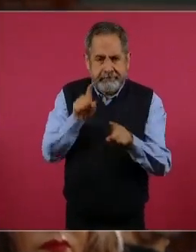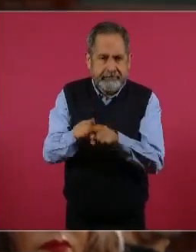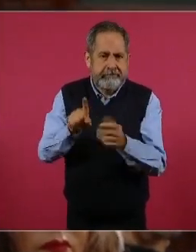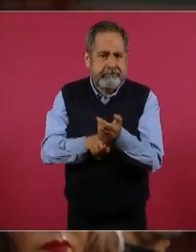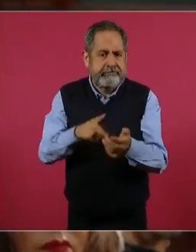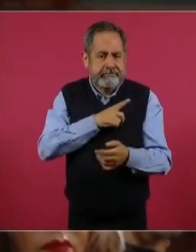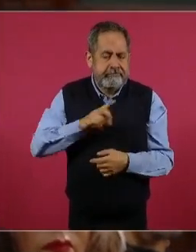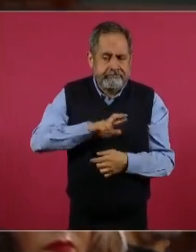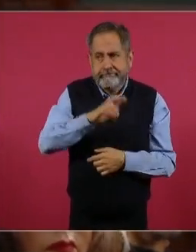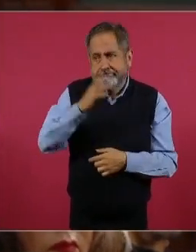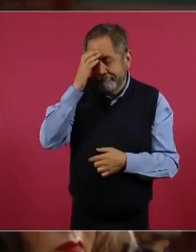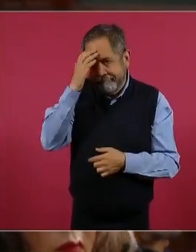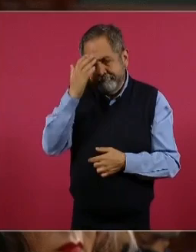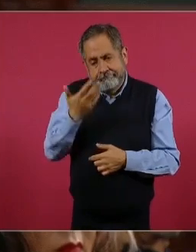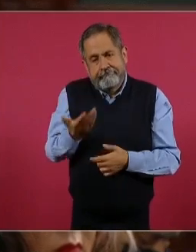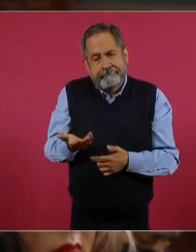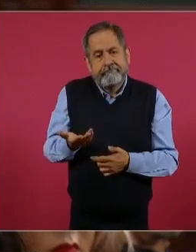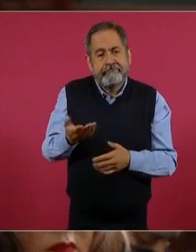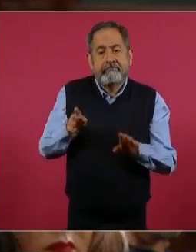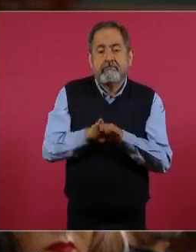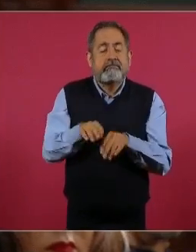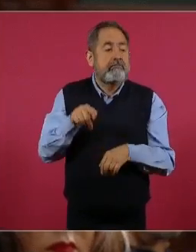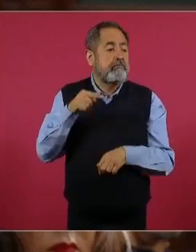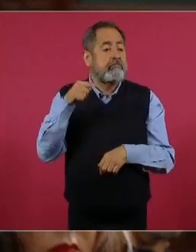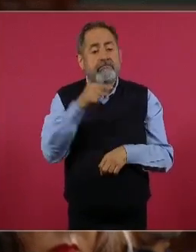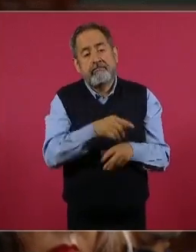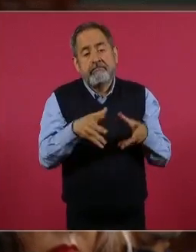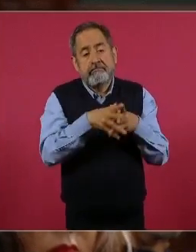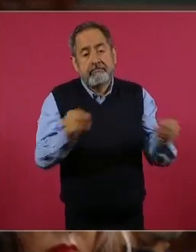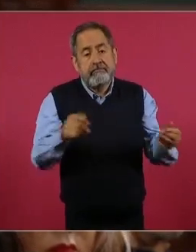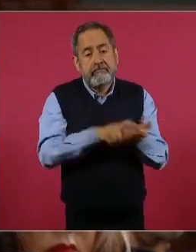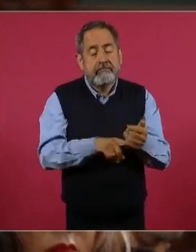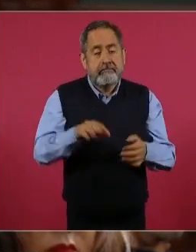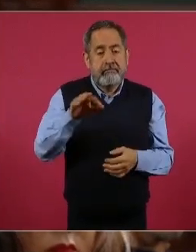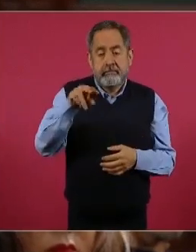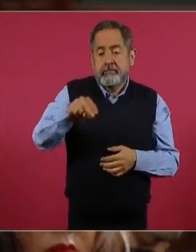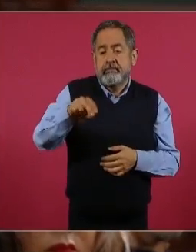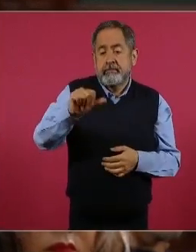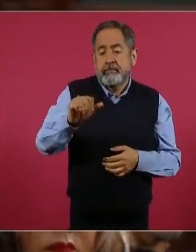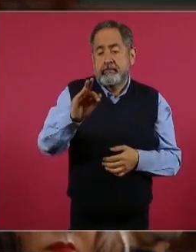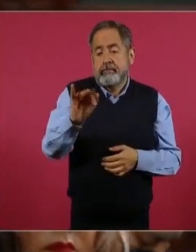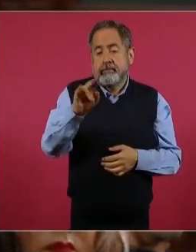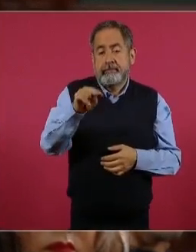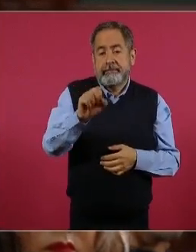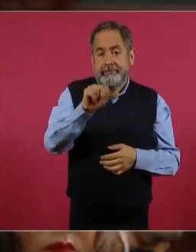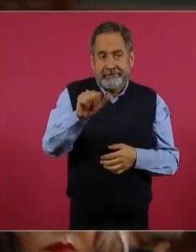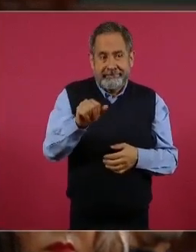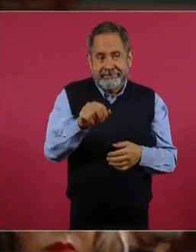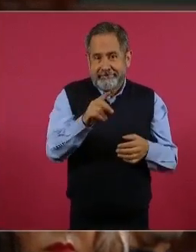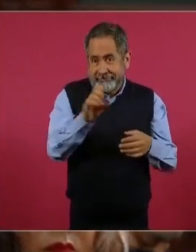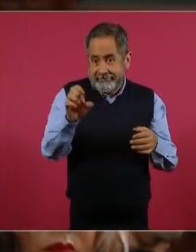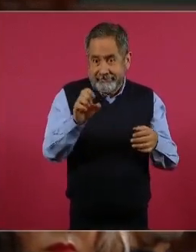que reconocer que la desaparición de la Financiera Nacional de